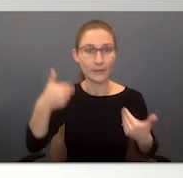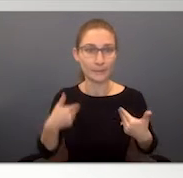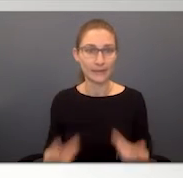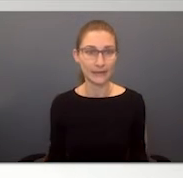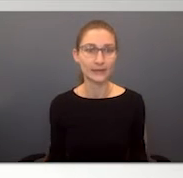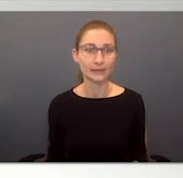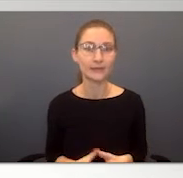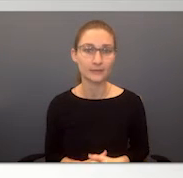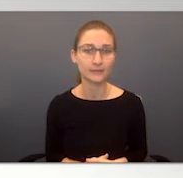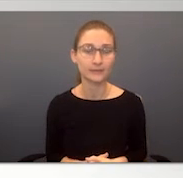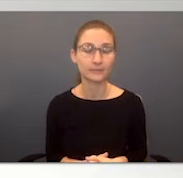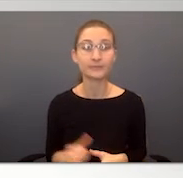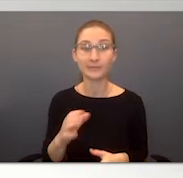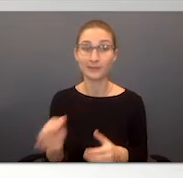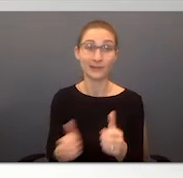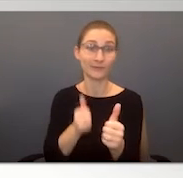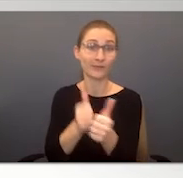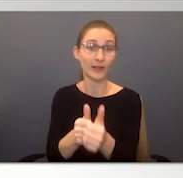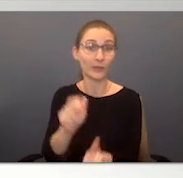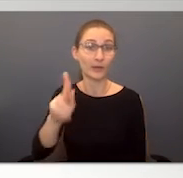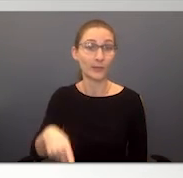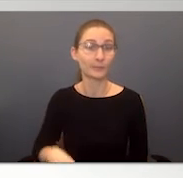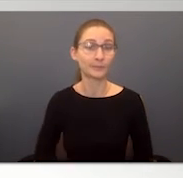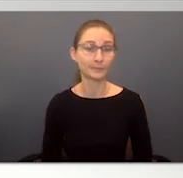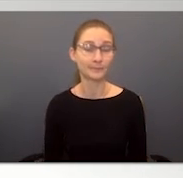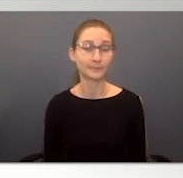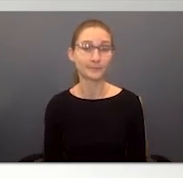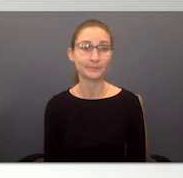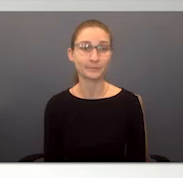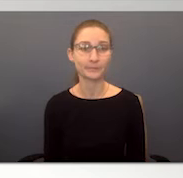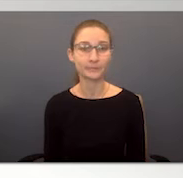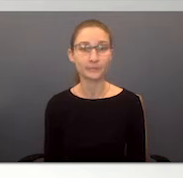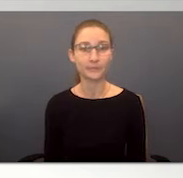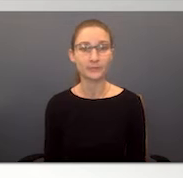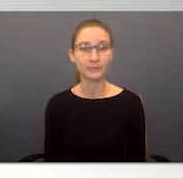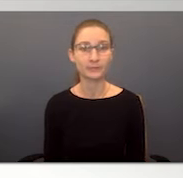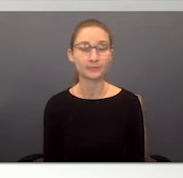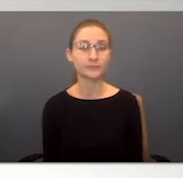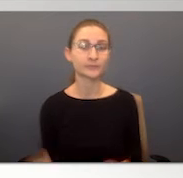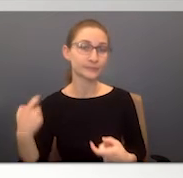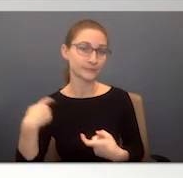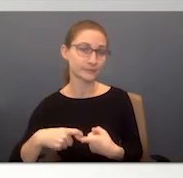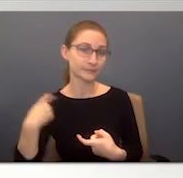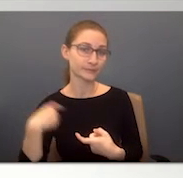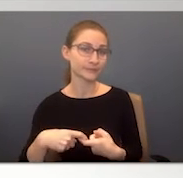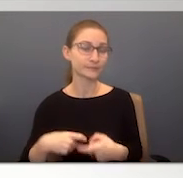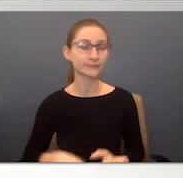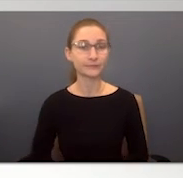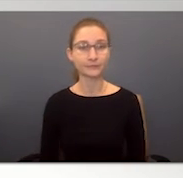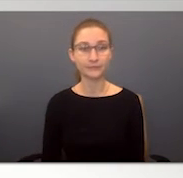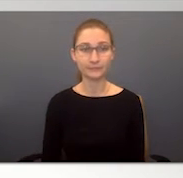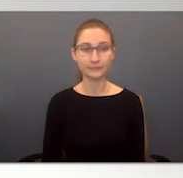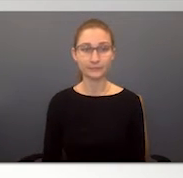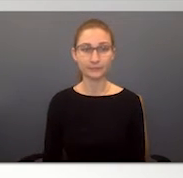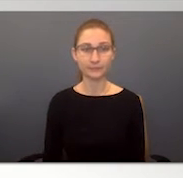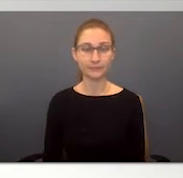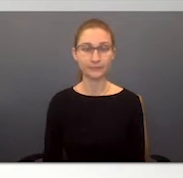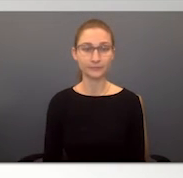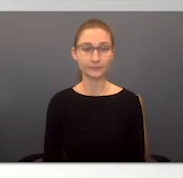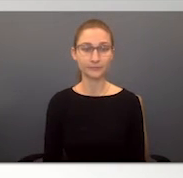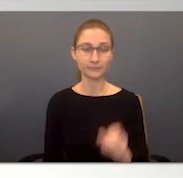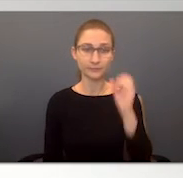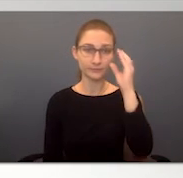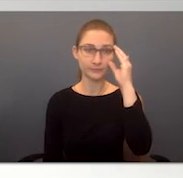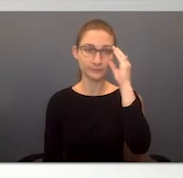Otra vez, manteniendo los documentos en un sitio seguro, usando una bolsa Ziploc. Es